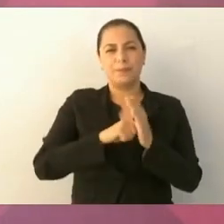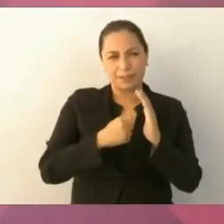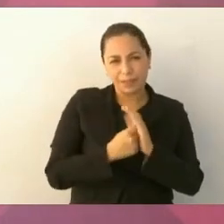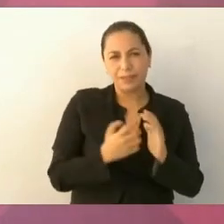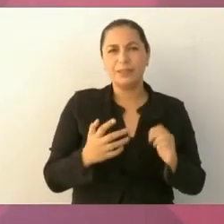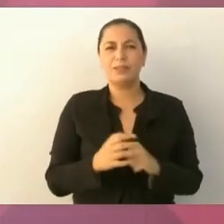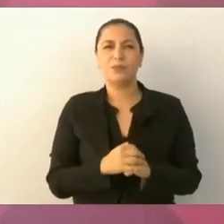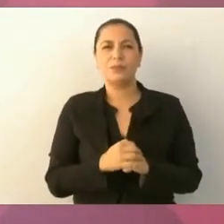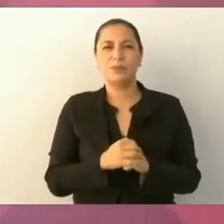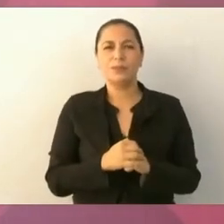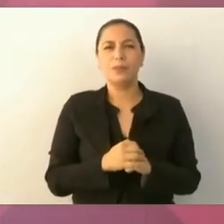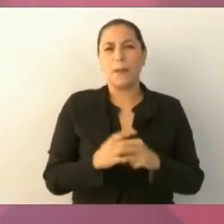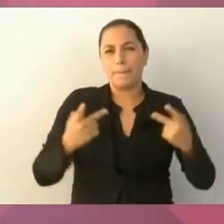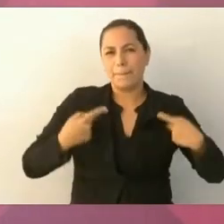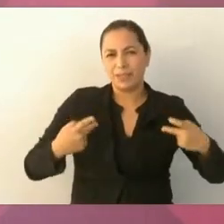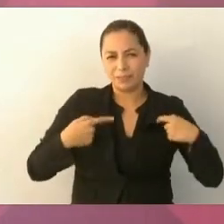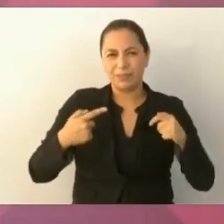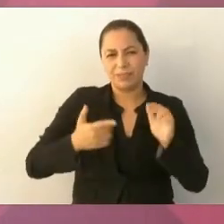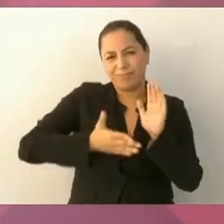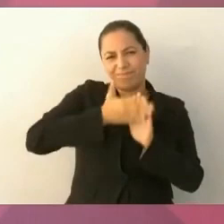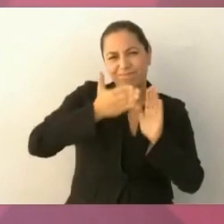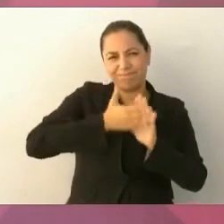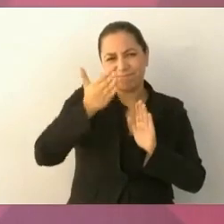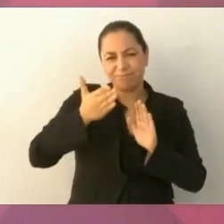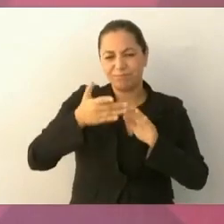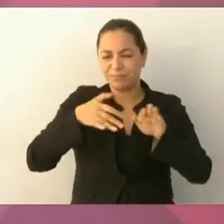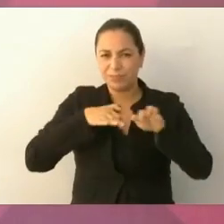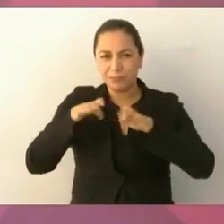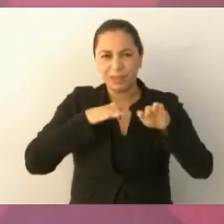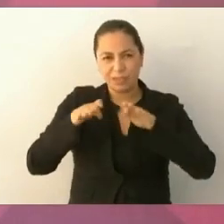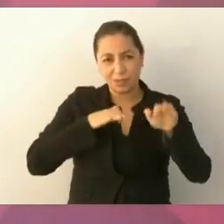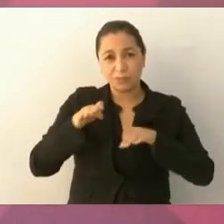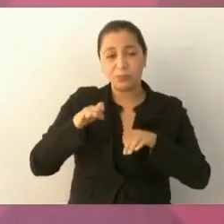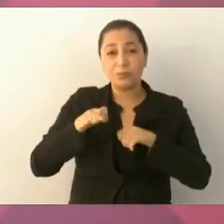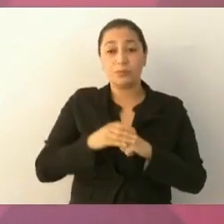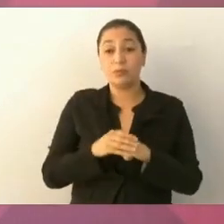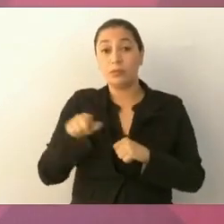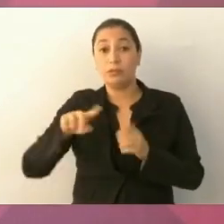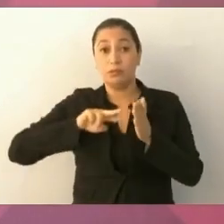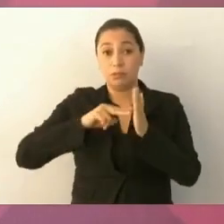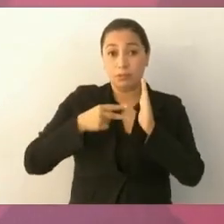maestros de obra, a los ingenieros civiles,